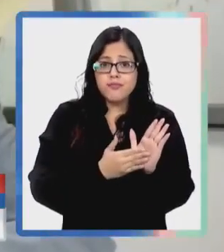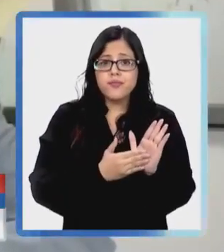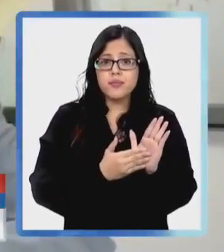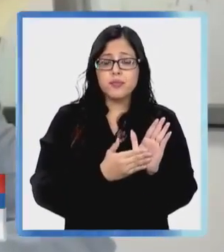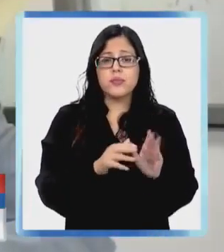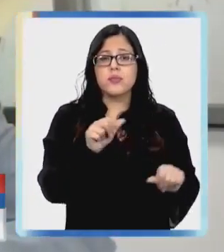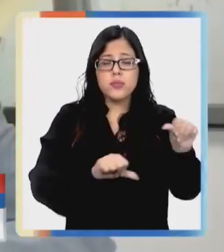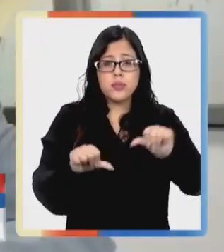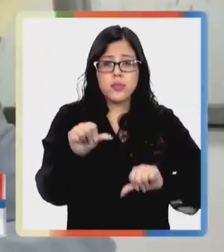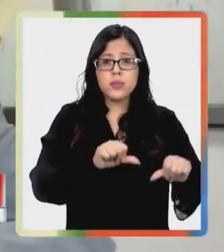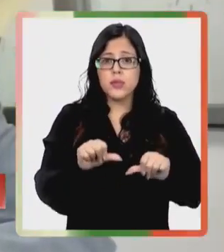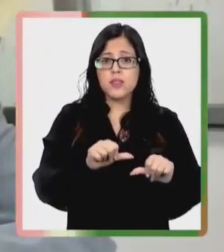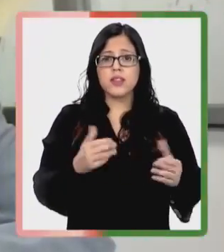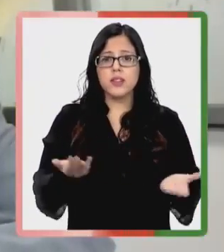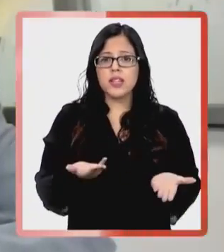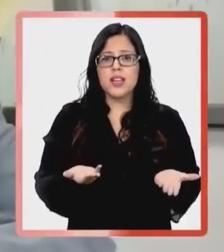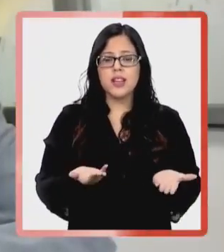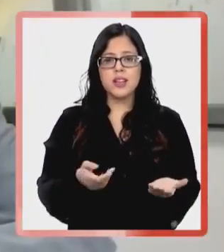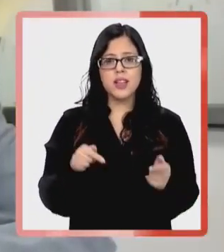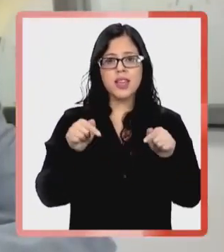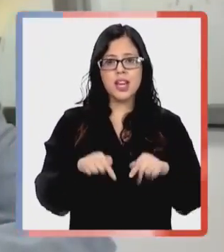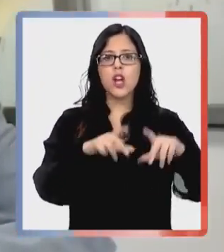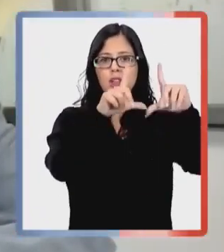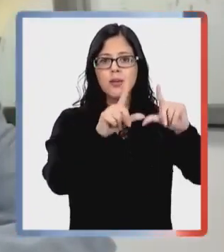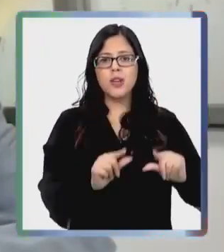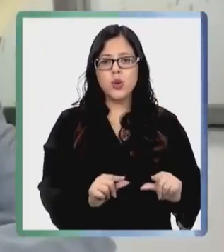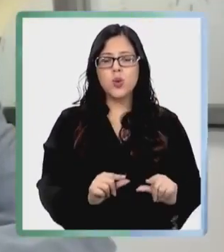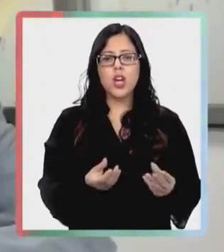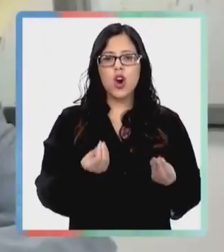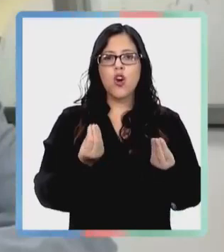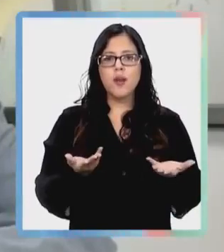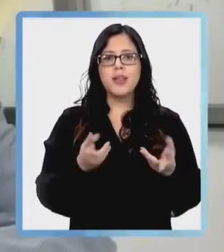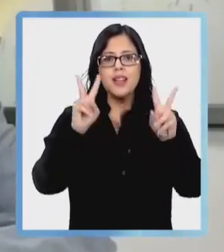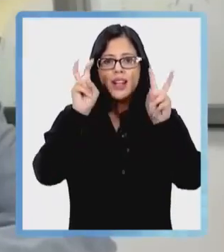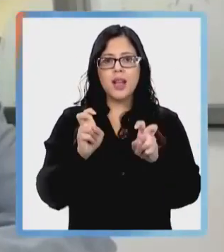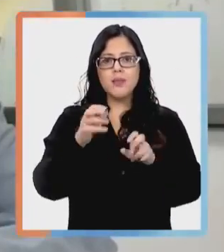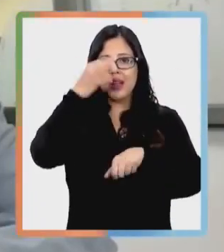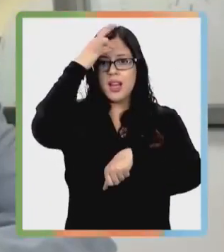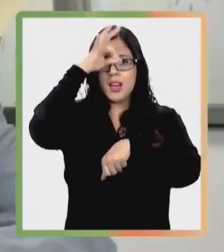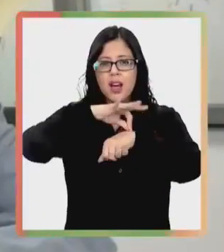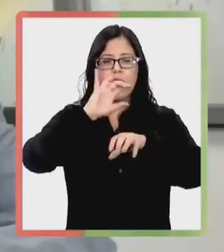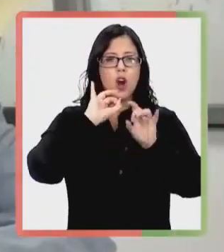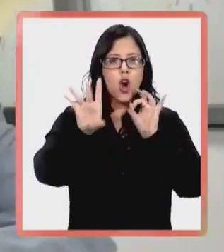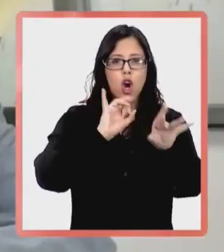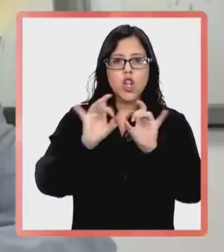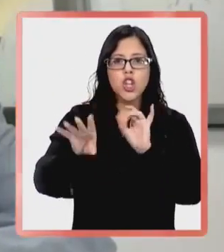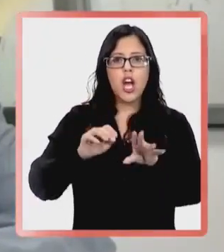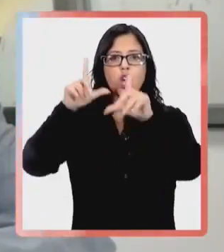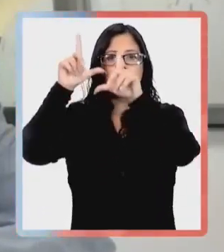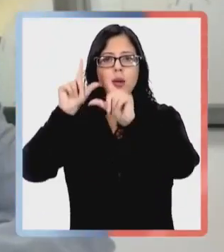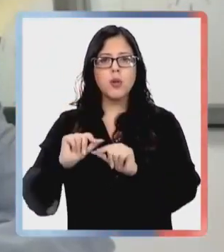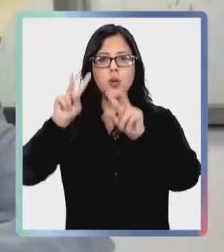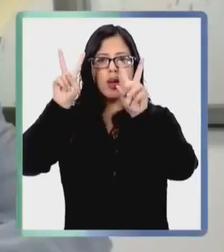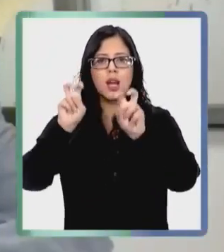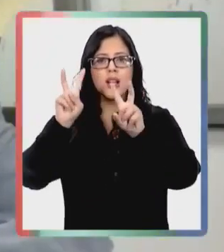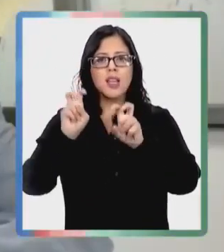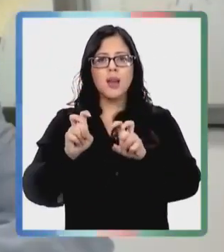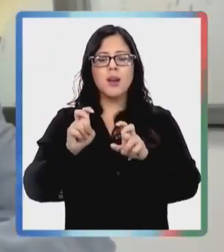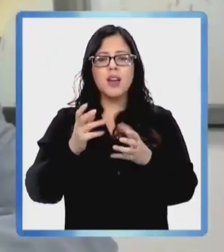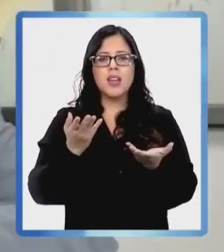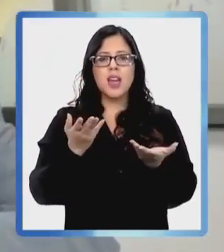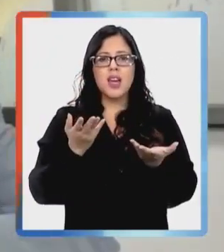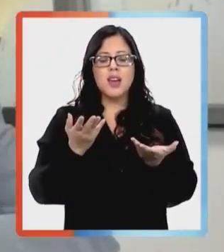sea, hay evidencia científica que demuestra que esto disminuye, obviamente, el contagio, disminuye la tasa de infección